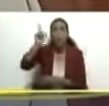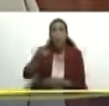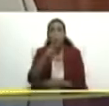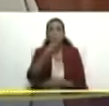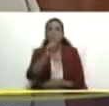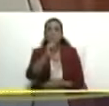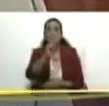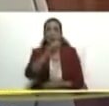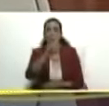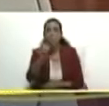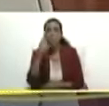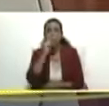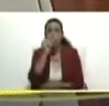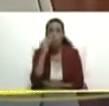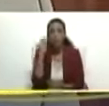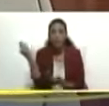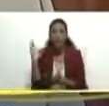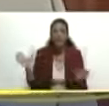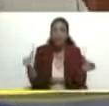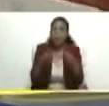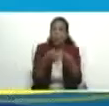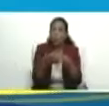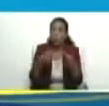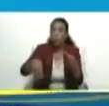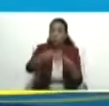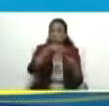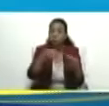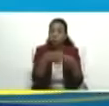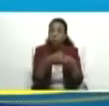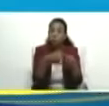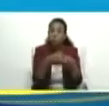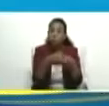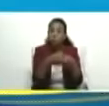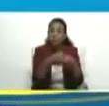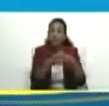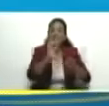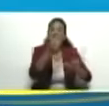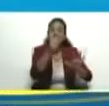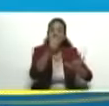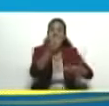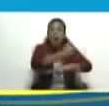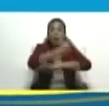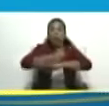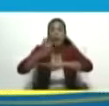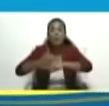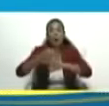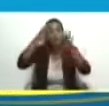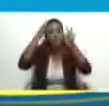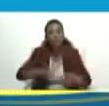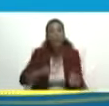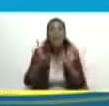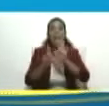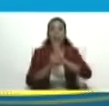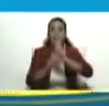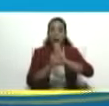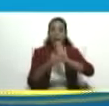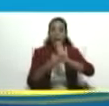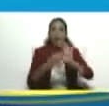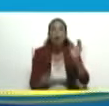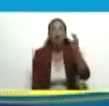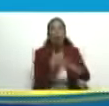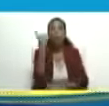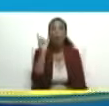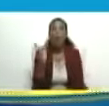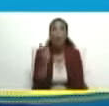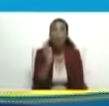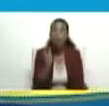Enrique Fernández Méndez. Este es el equipo de 10 autoridades legítimas